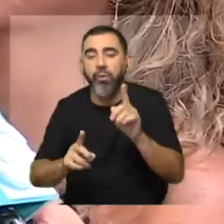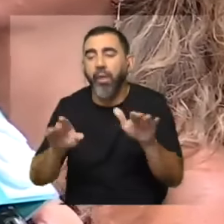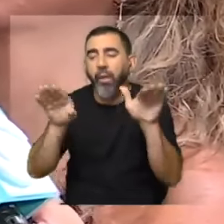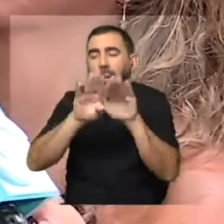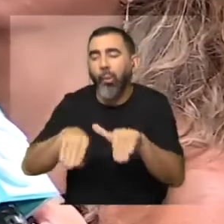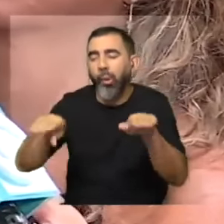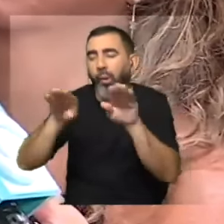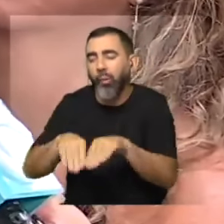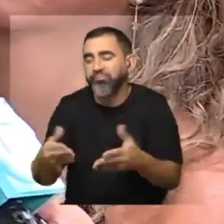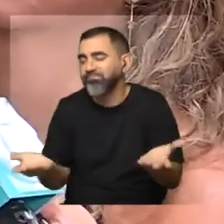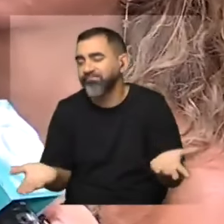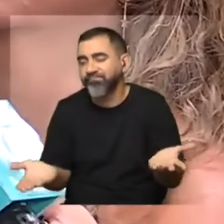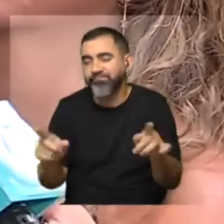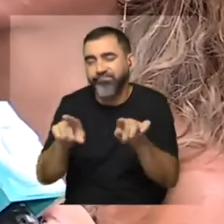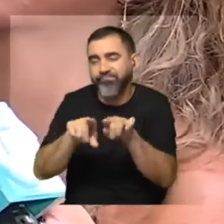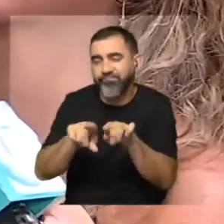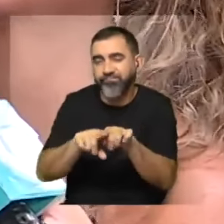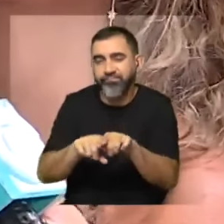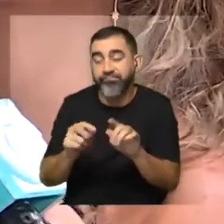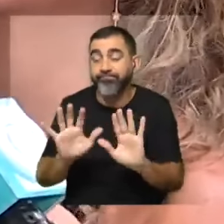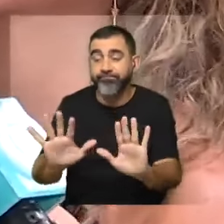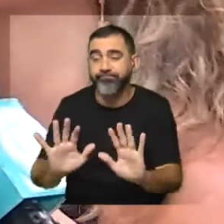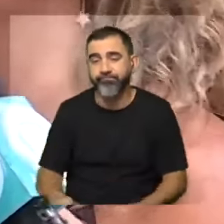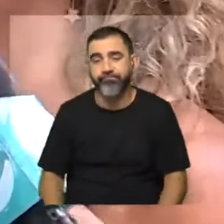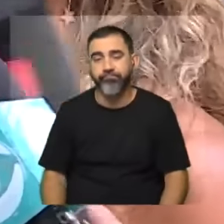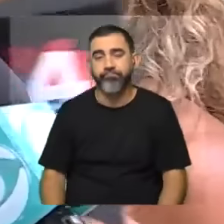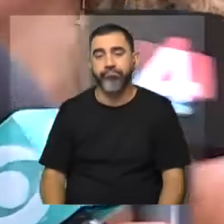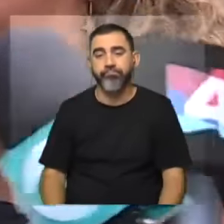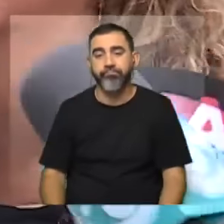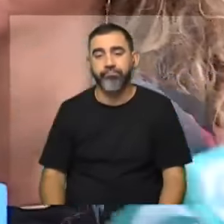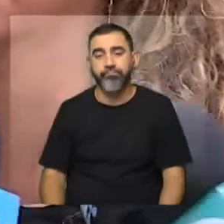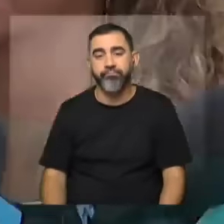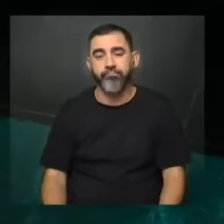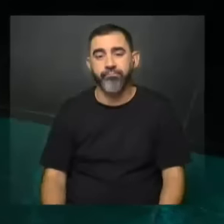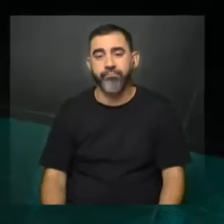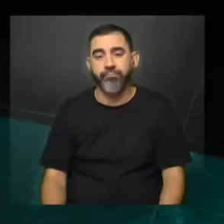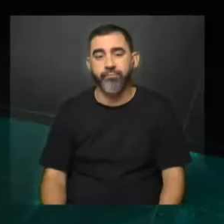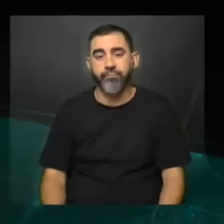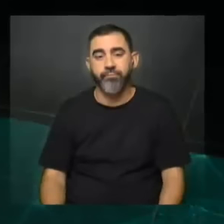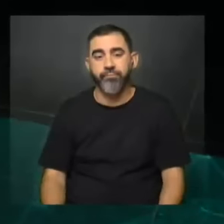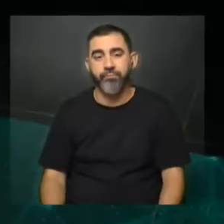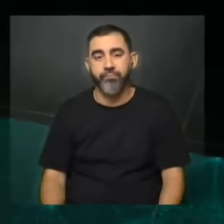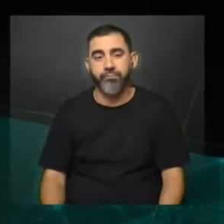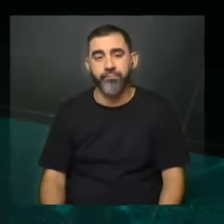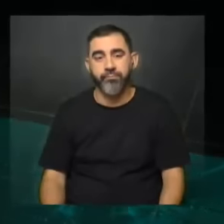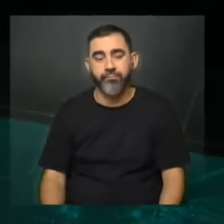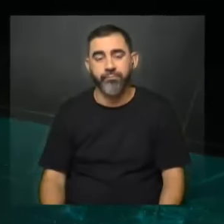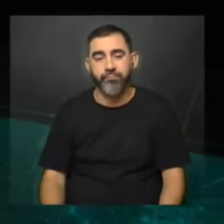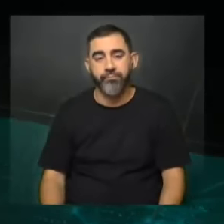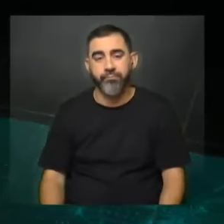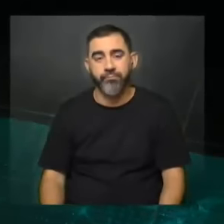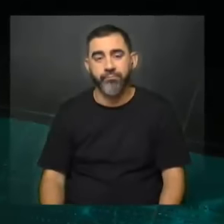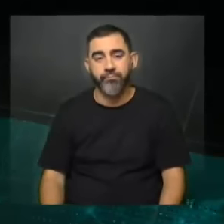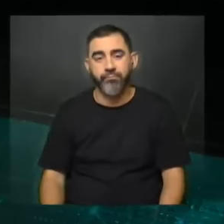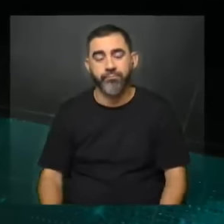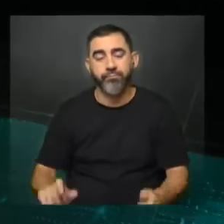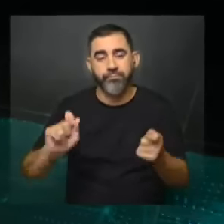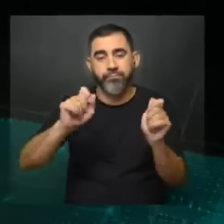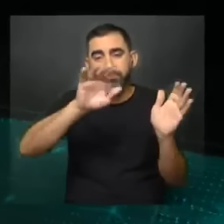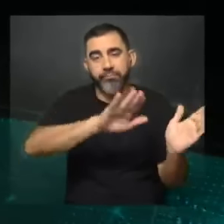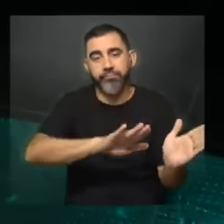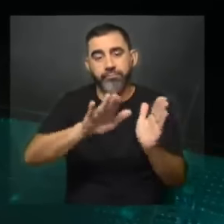Entonces es lo que hay valor Como dijo El Mariscal Bueno muy bien Vamos a cambiar el